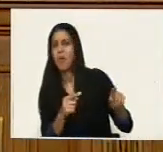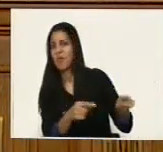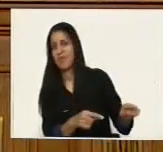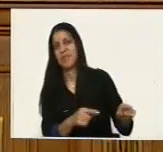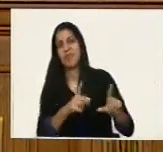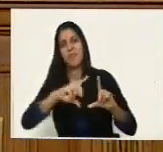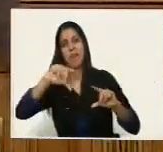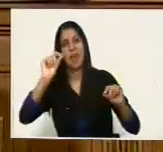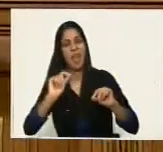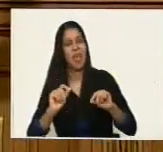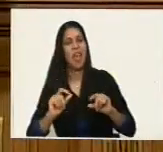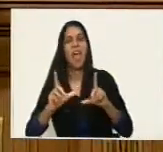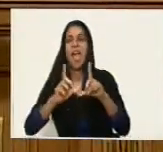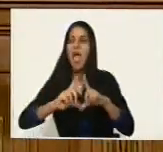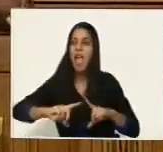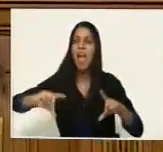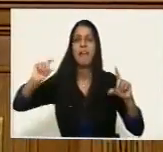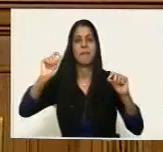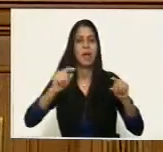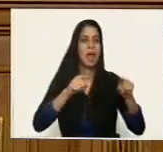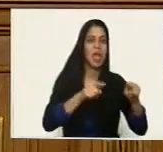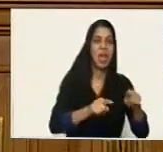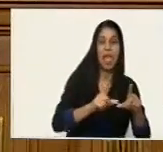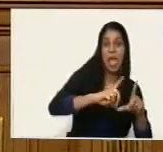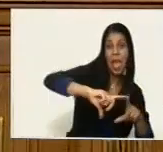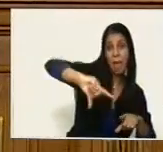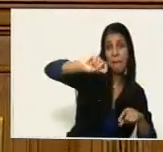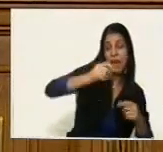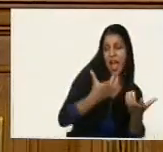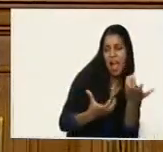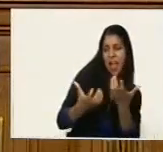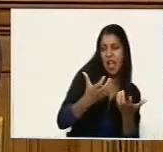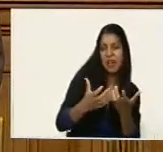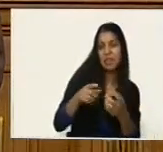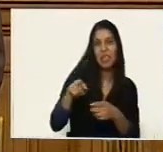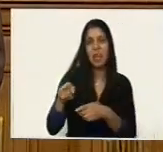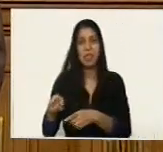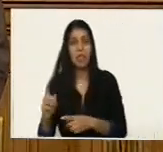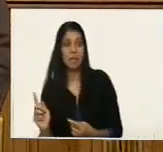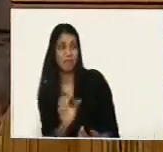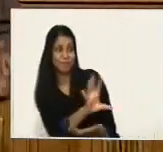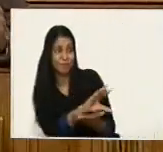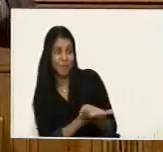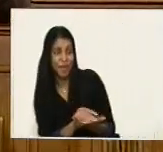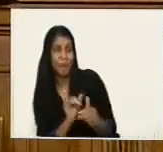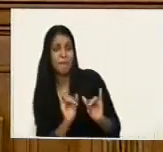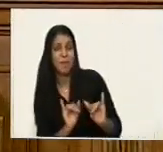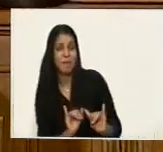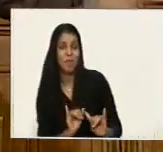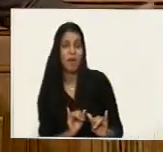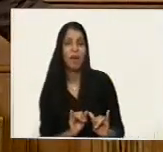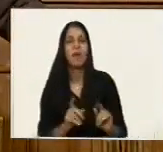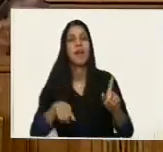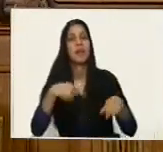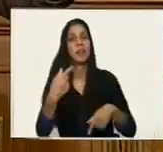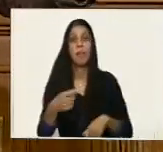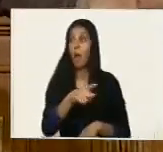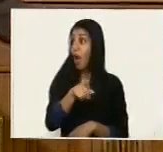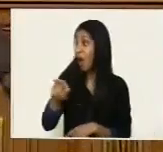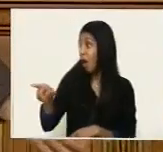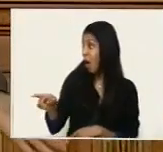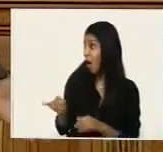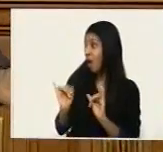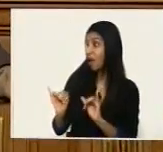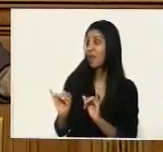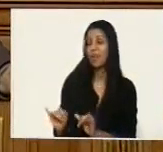empanada calientica, medio, lo mismo. Así mismo, después que yo lo escuché a ustedes, yo digo lo mismo y